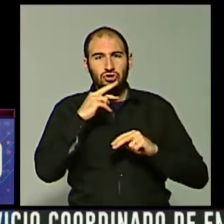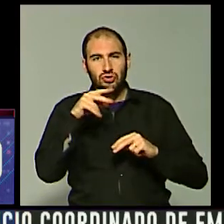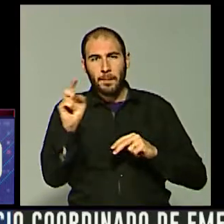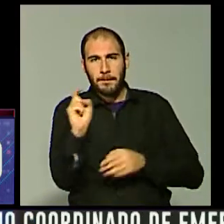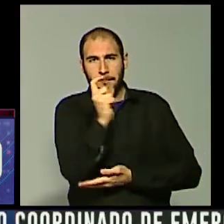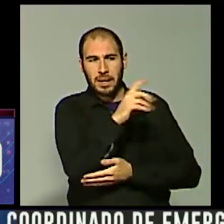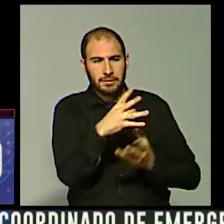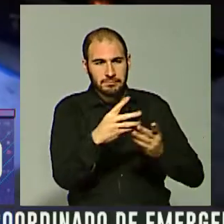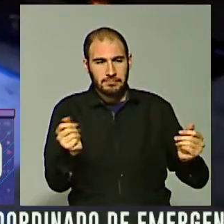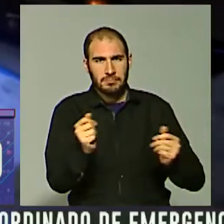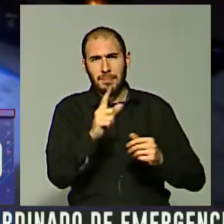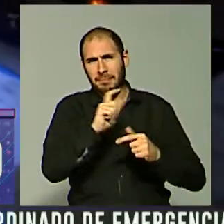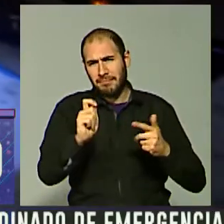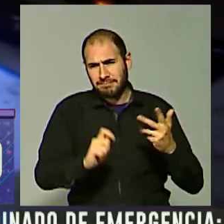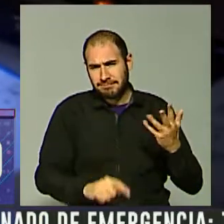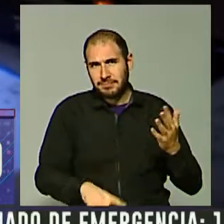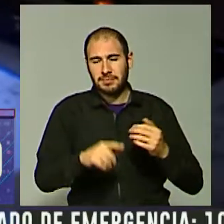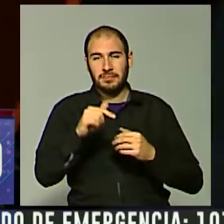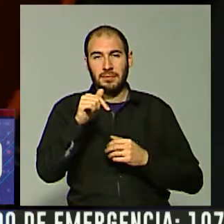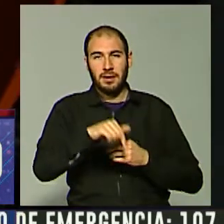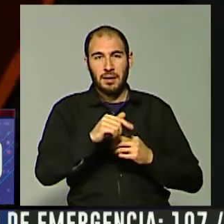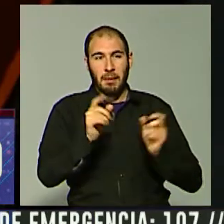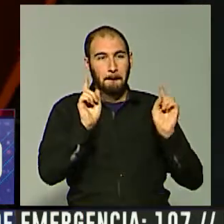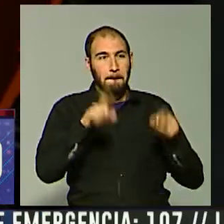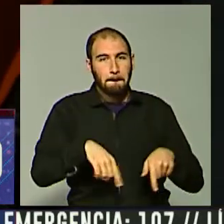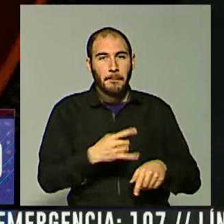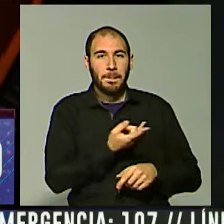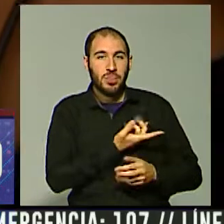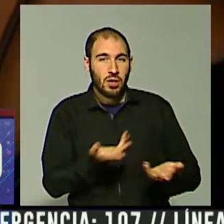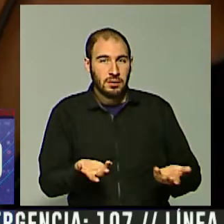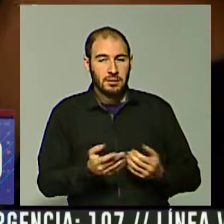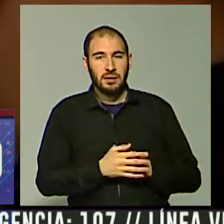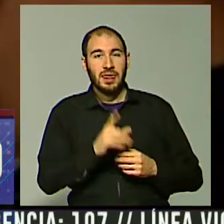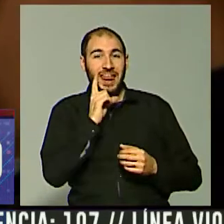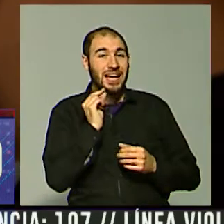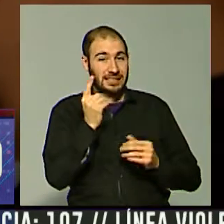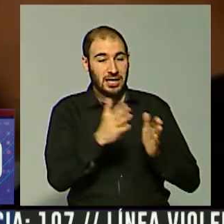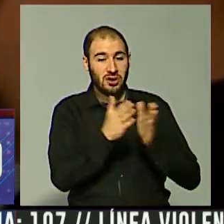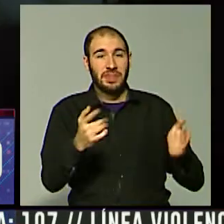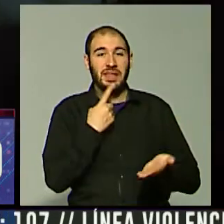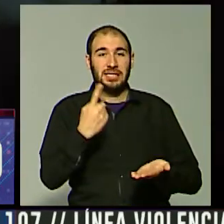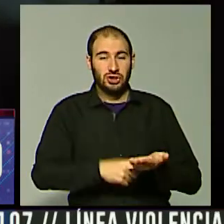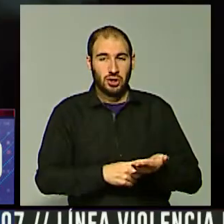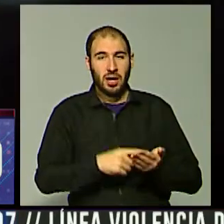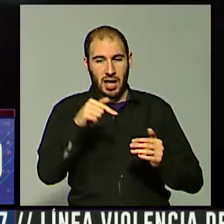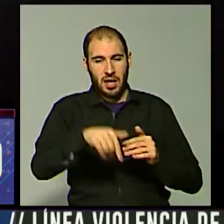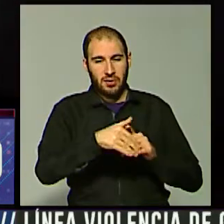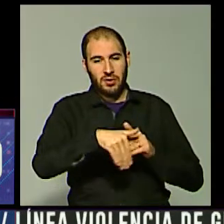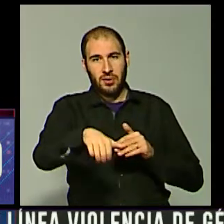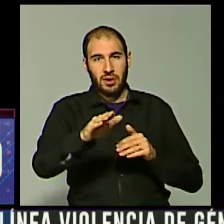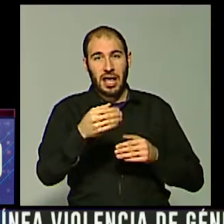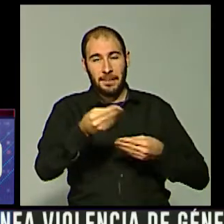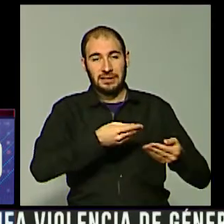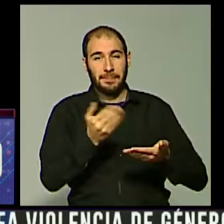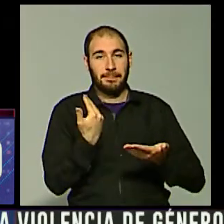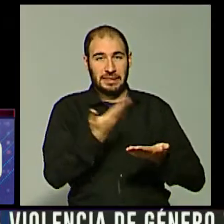encuentra extraviado y que lleva muchos meses y que no tenemos, digamos, noticia alguna, no hay nada. 5 días tiene para expedirse a partir de las empresas que se han